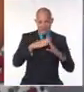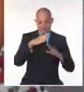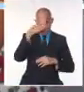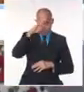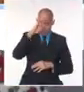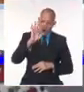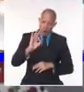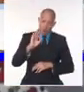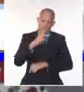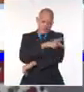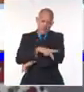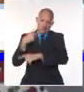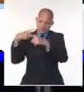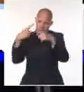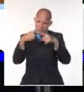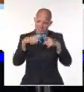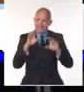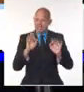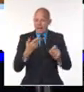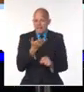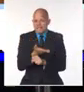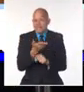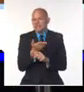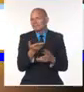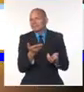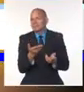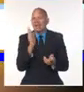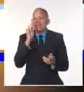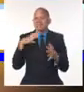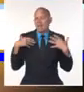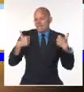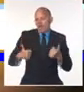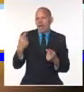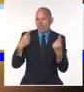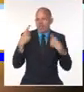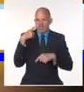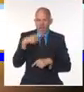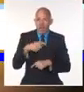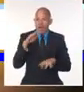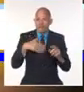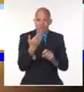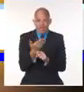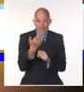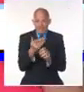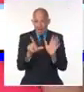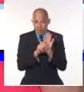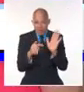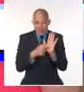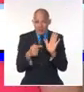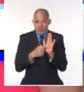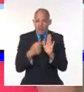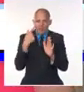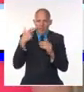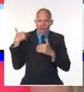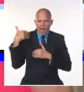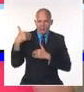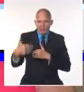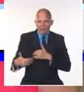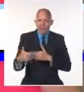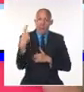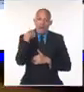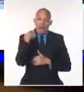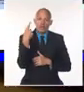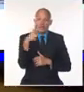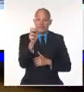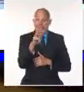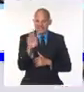estos para la realización de trámites en consulados o en el exterior del país llegó a una realidad nunca antes vista en 2023, cuando el Departamento